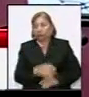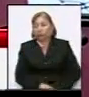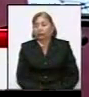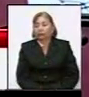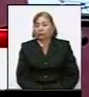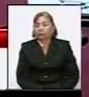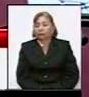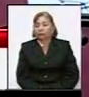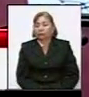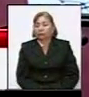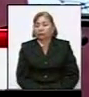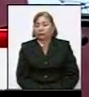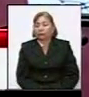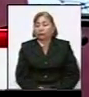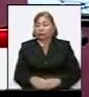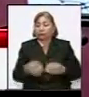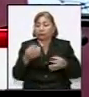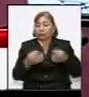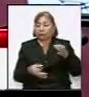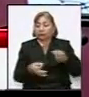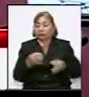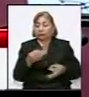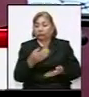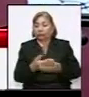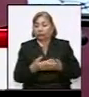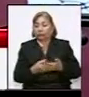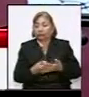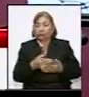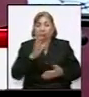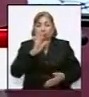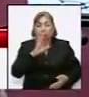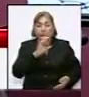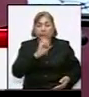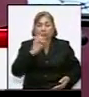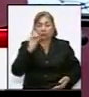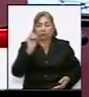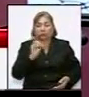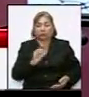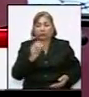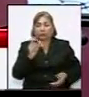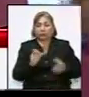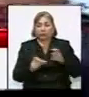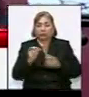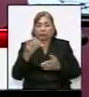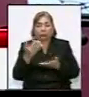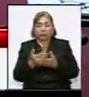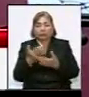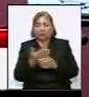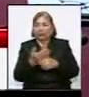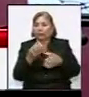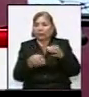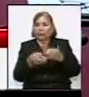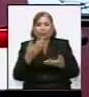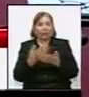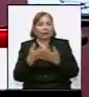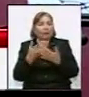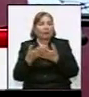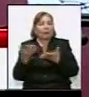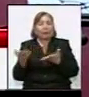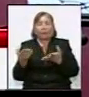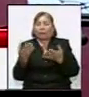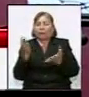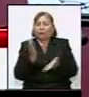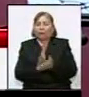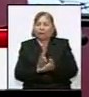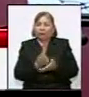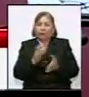según datos del poder judicial presidente el 50 por ciento de la carga procesal en los procesos penales corresponde al delito